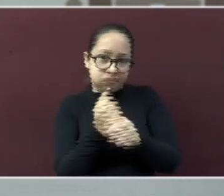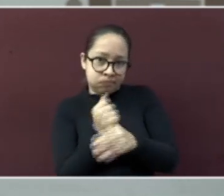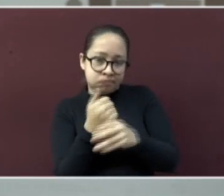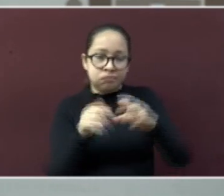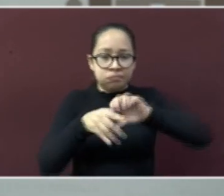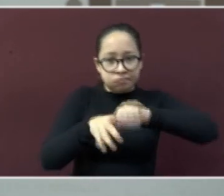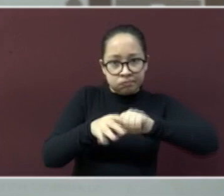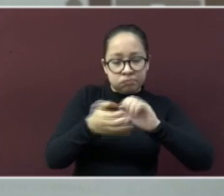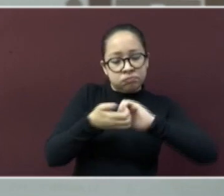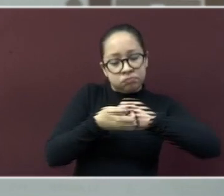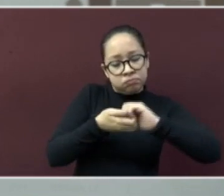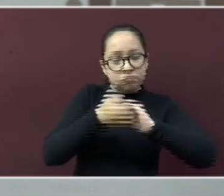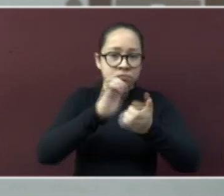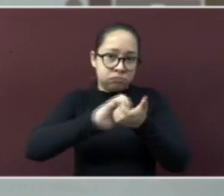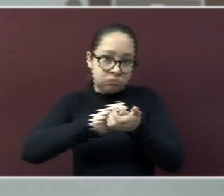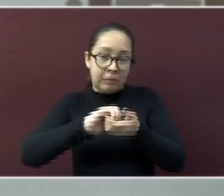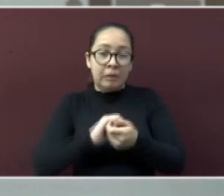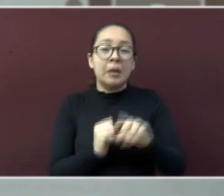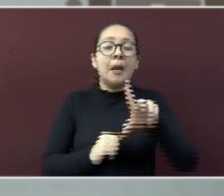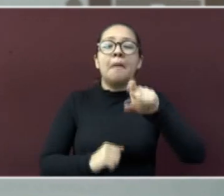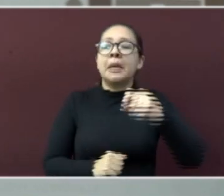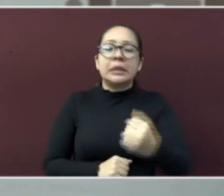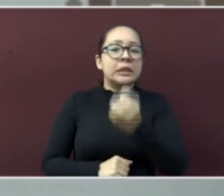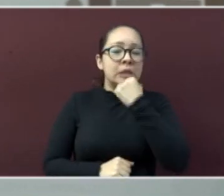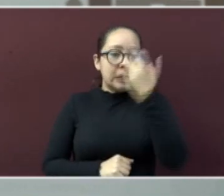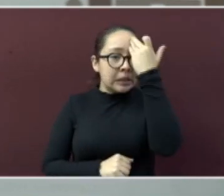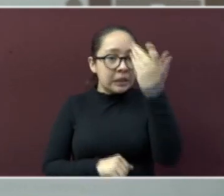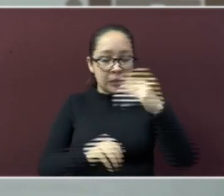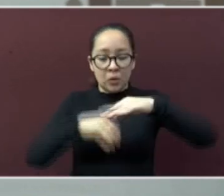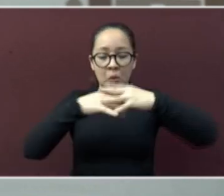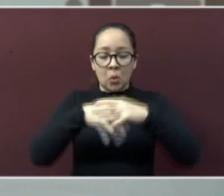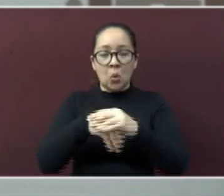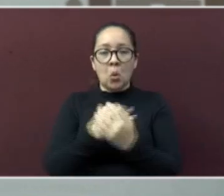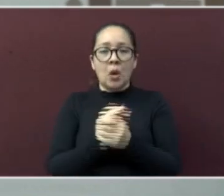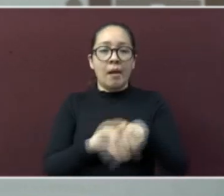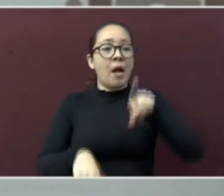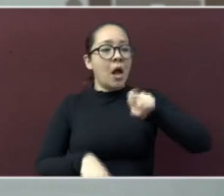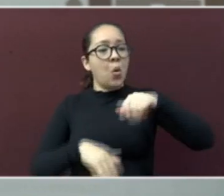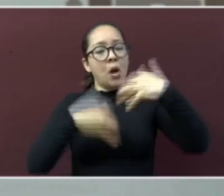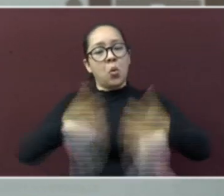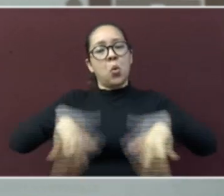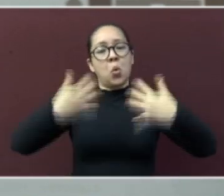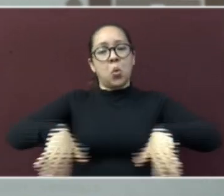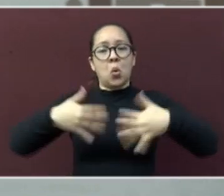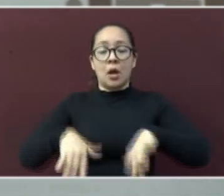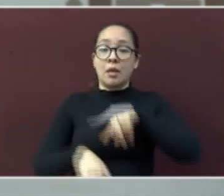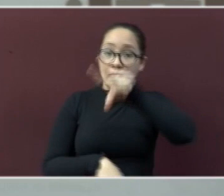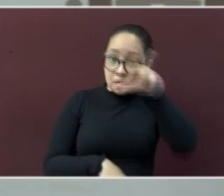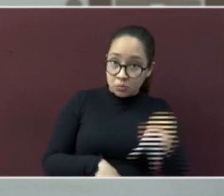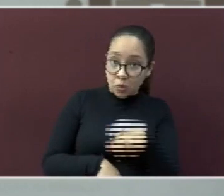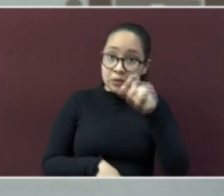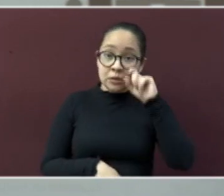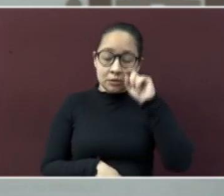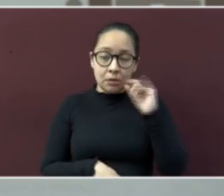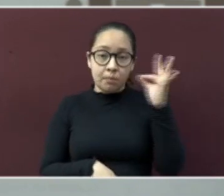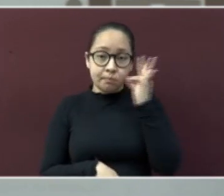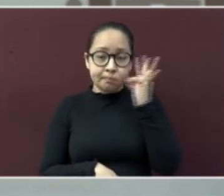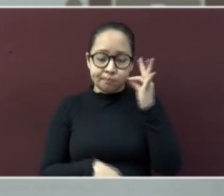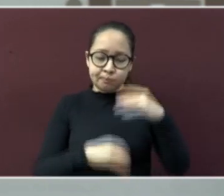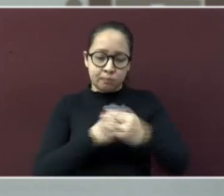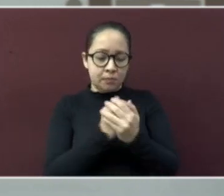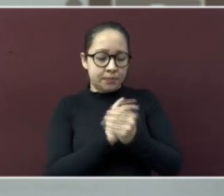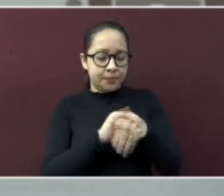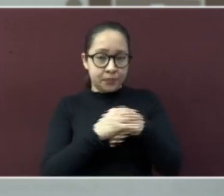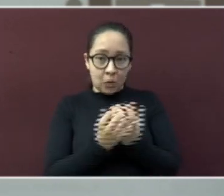lava por al menos 20 segundos enjuaga completamente con agua seca tus manos con un pañuelo desechable y